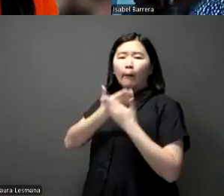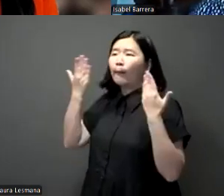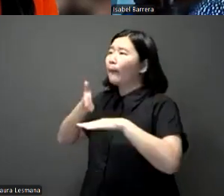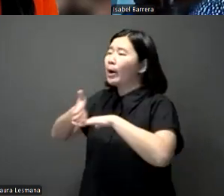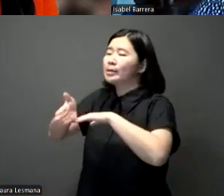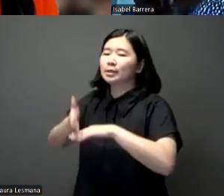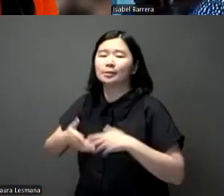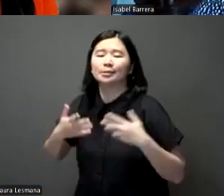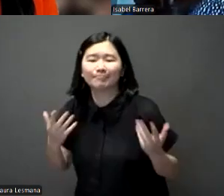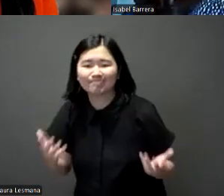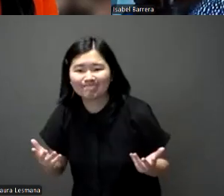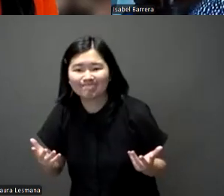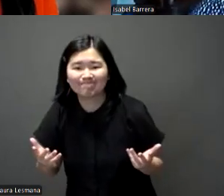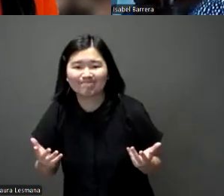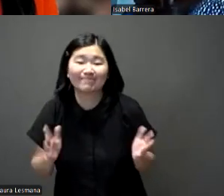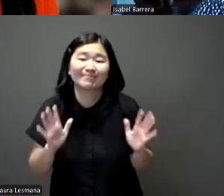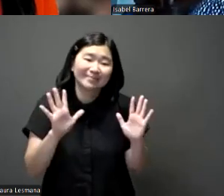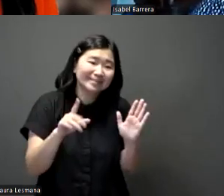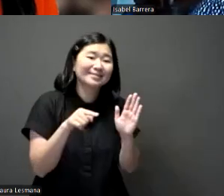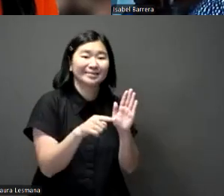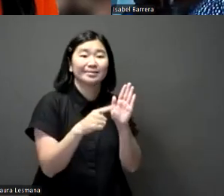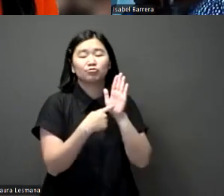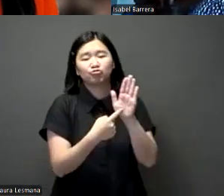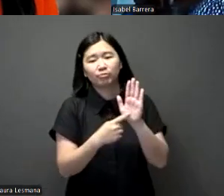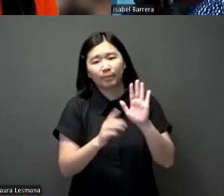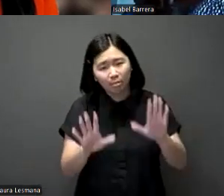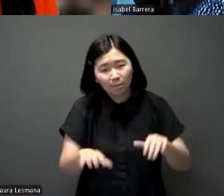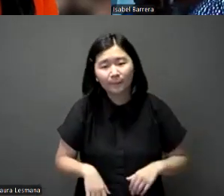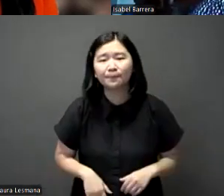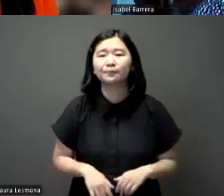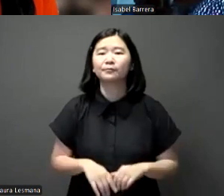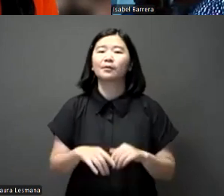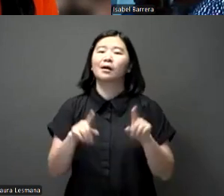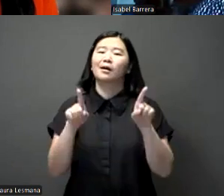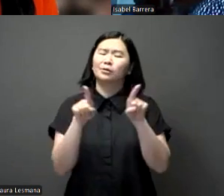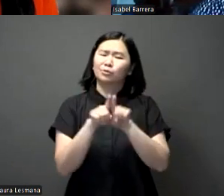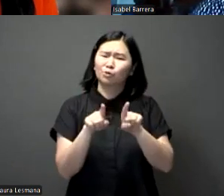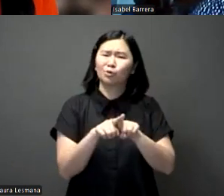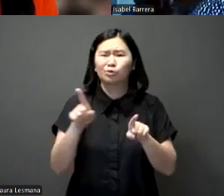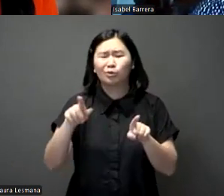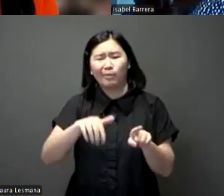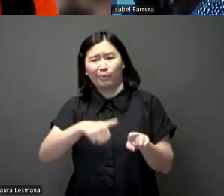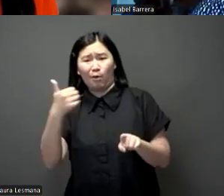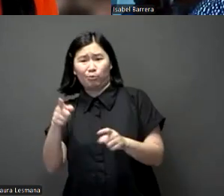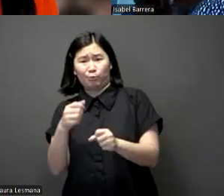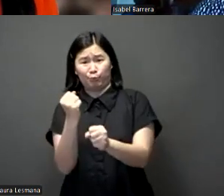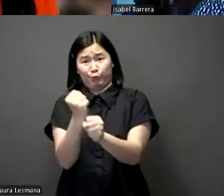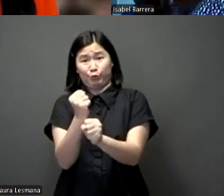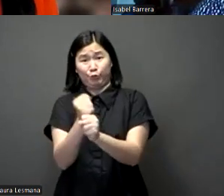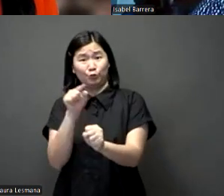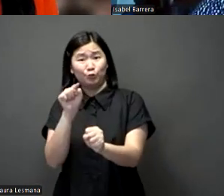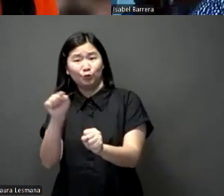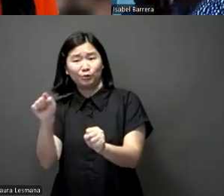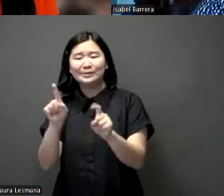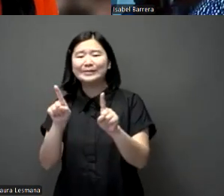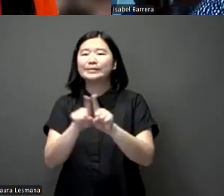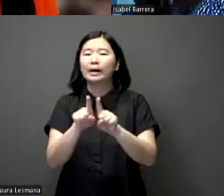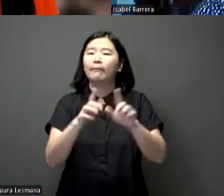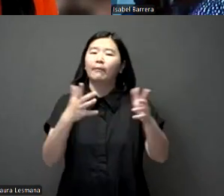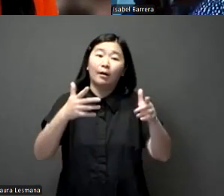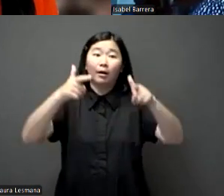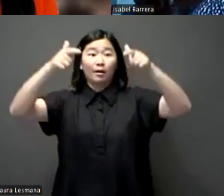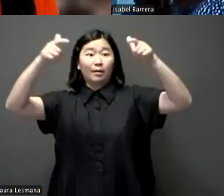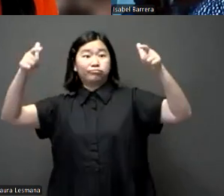estamos al debe, ¿cierto?, en ir a buscar estas poblaciones que no estamos llegando. Entonces, creo que esa es la importancia,